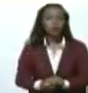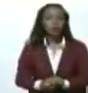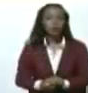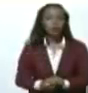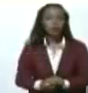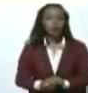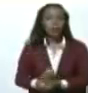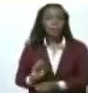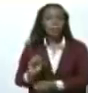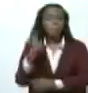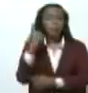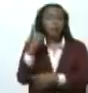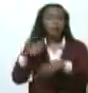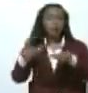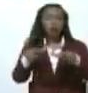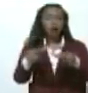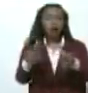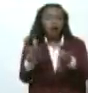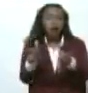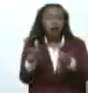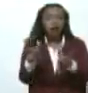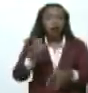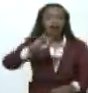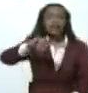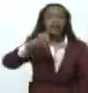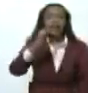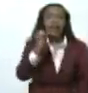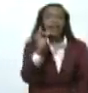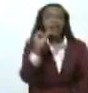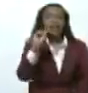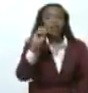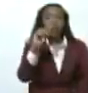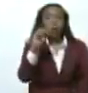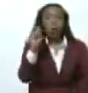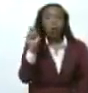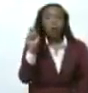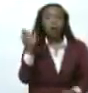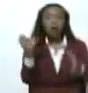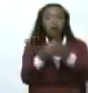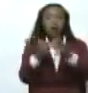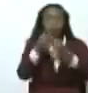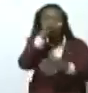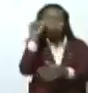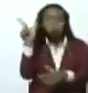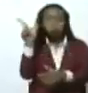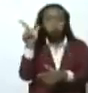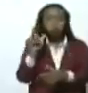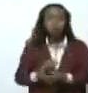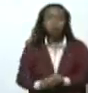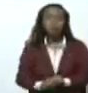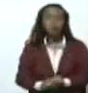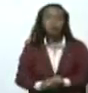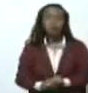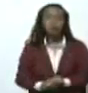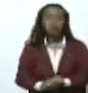En el primer lugar, Jason José Guzmán Araque, del Partido Socialista Unido de